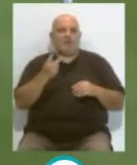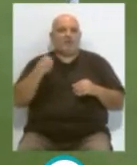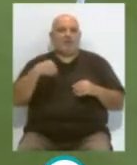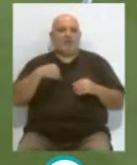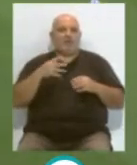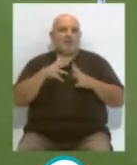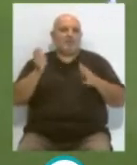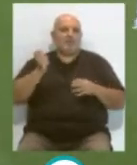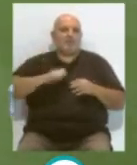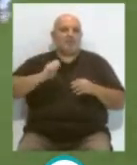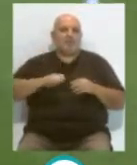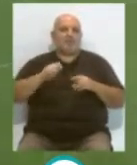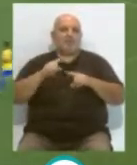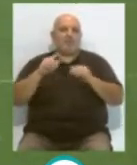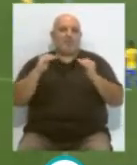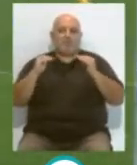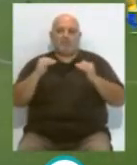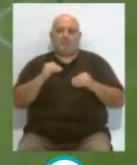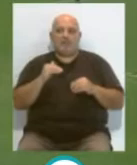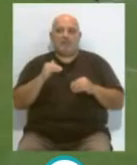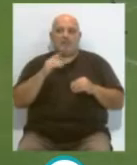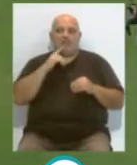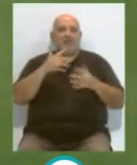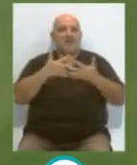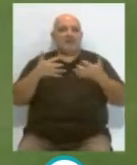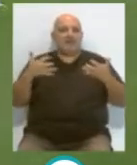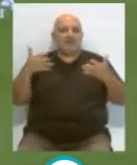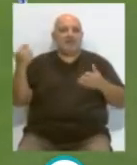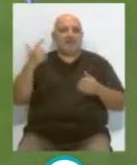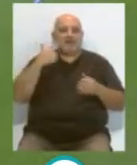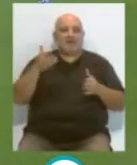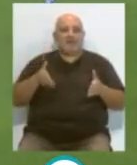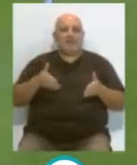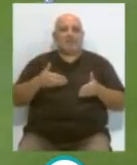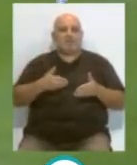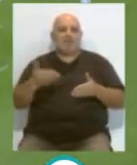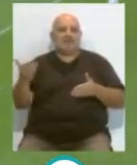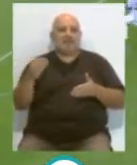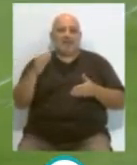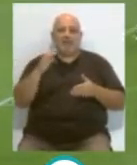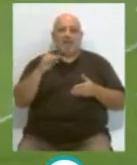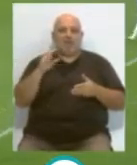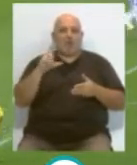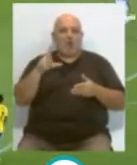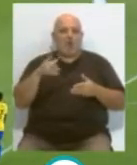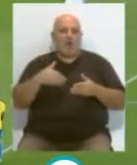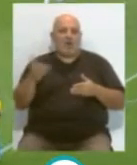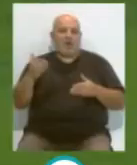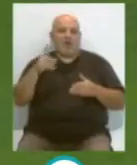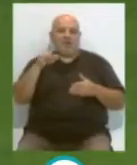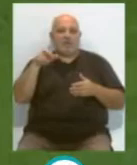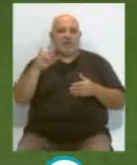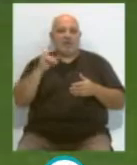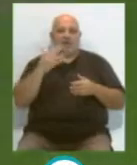grandes profesionales en muchos momentos. Frases como esta. Aquí vemos ese pase de Paul a Di María,